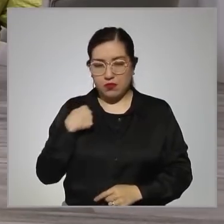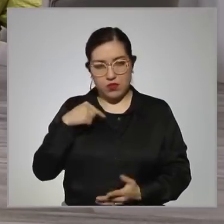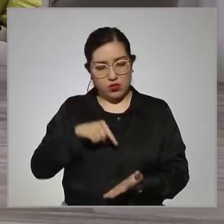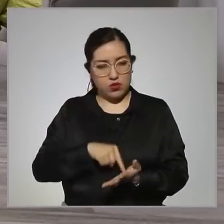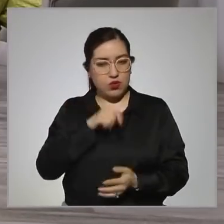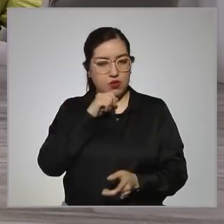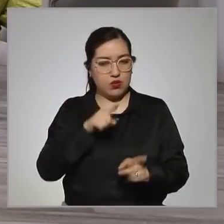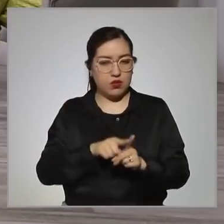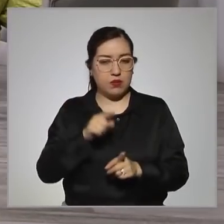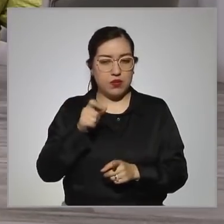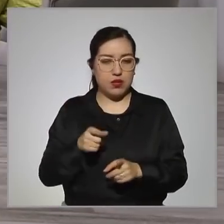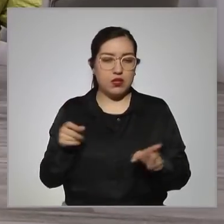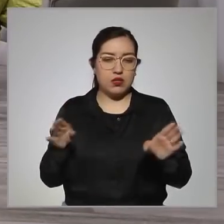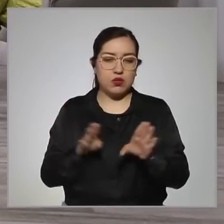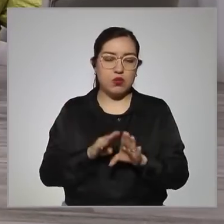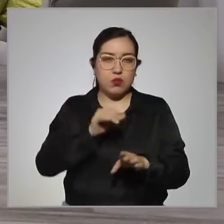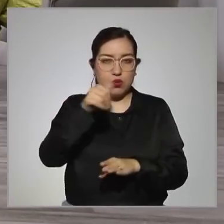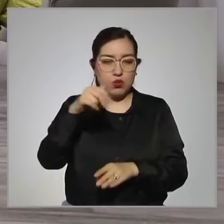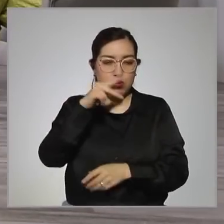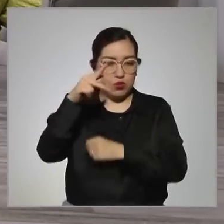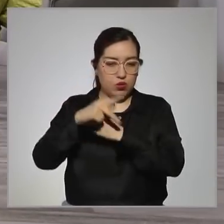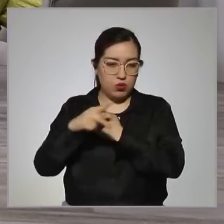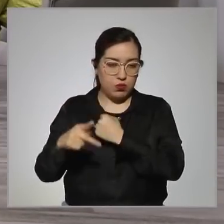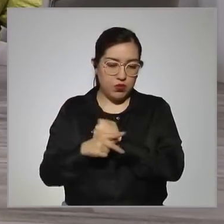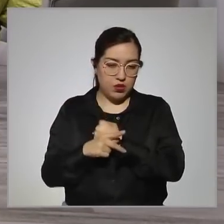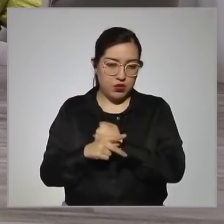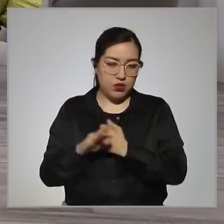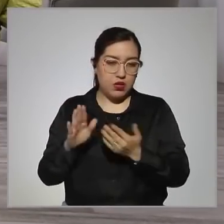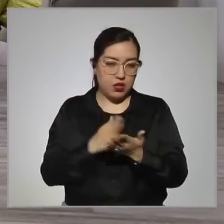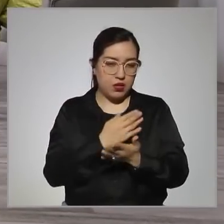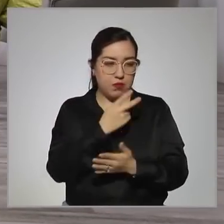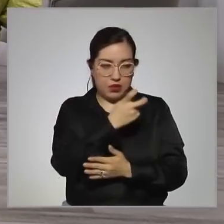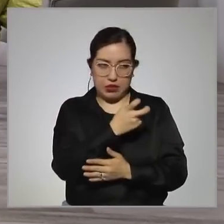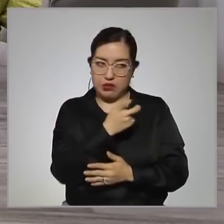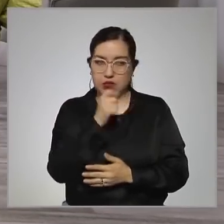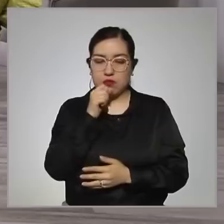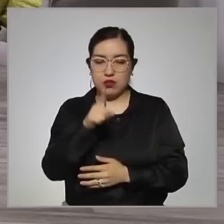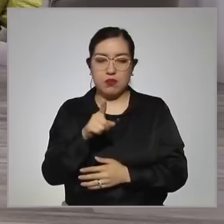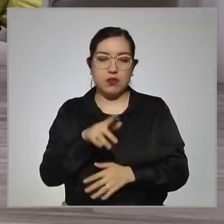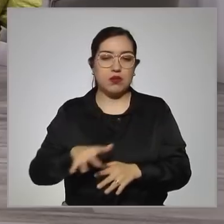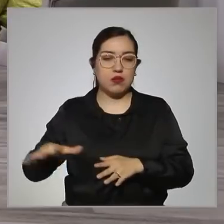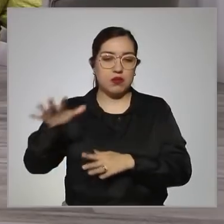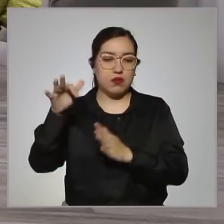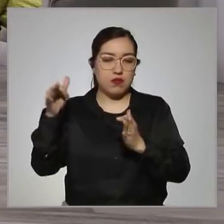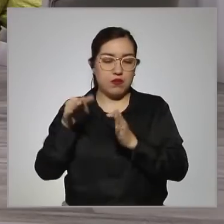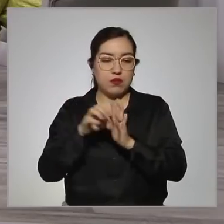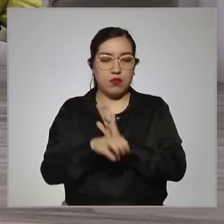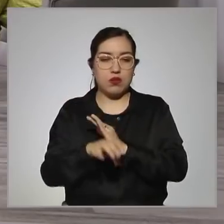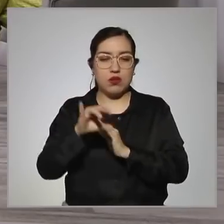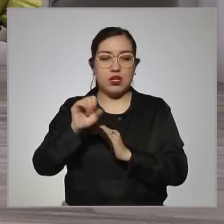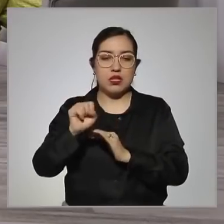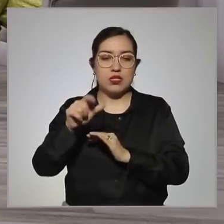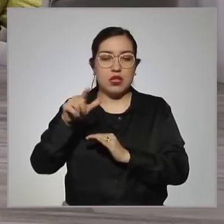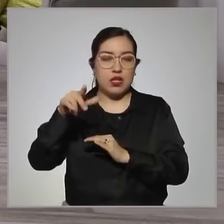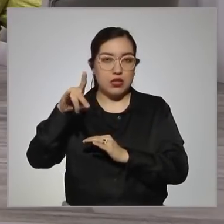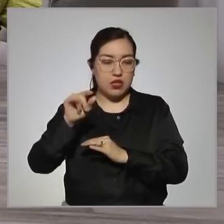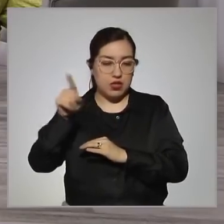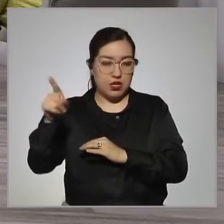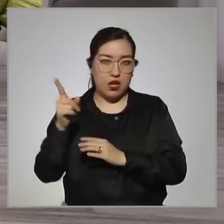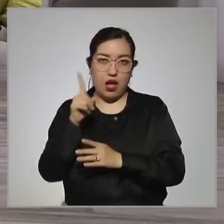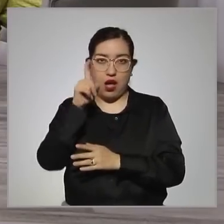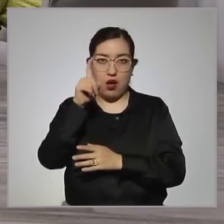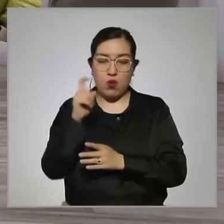tiene que ver el clima de otros países, además de esta parte conceptual. Por ejemplo, en Islandia se tiran al agua helada,